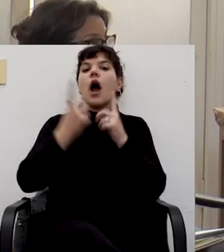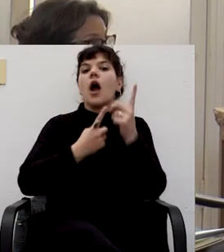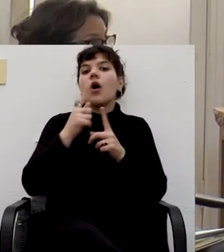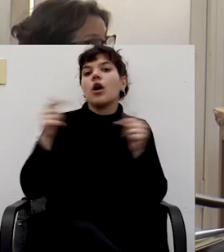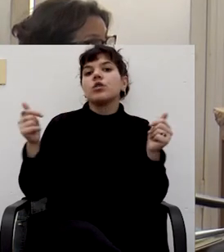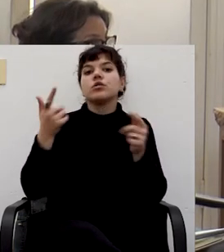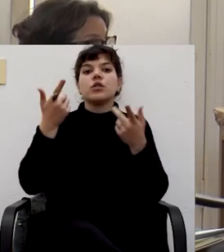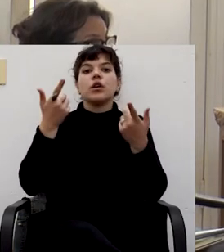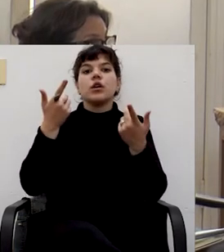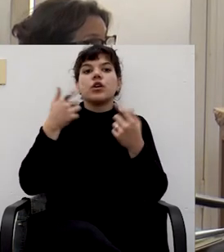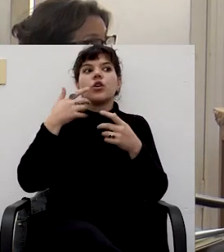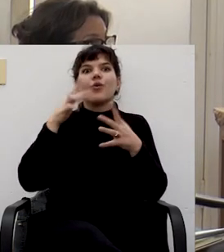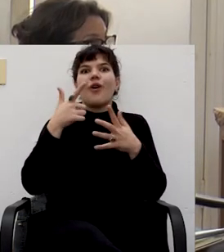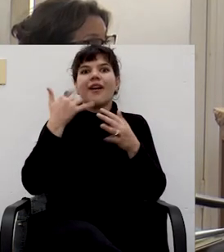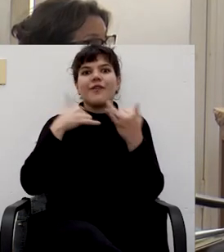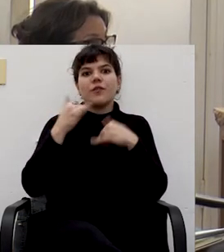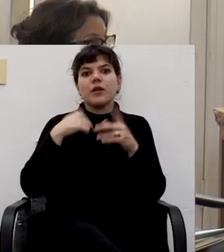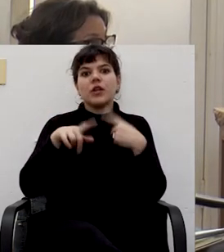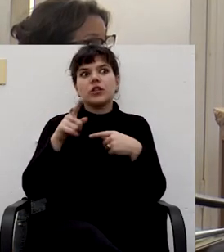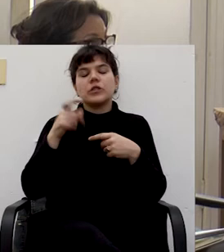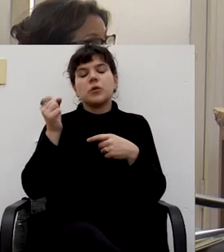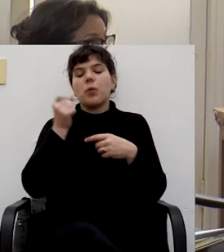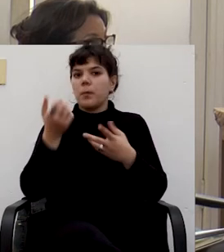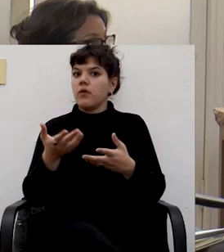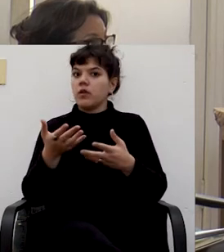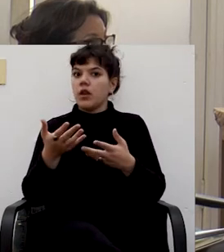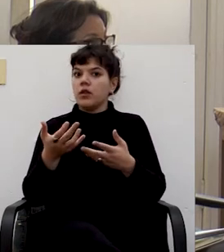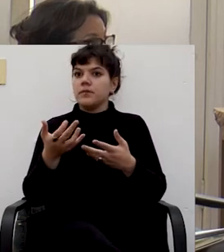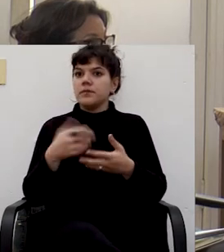muy relevantes. Bueno,